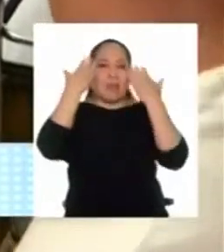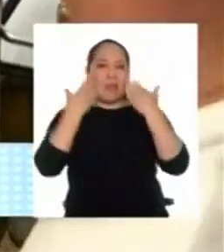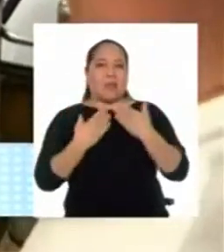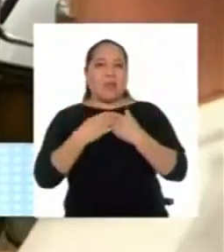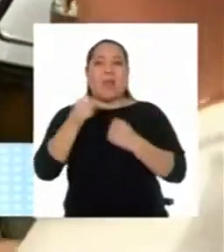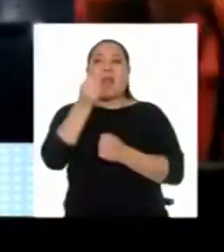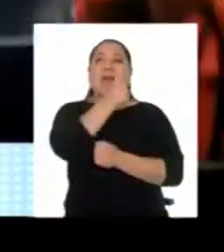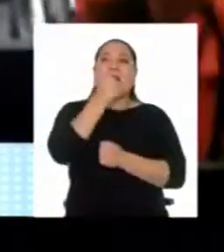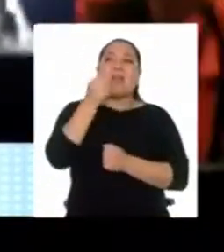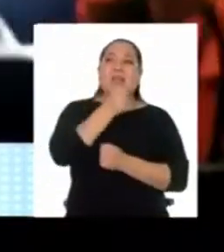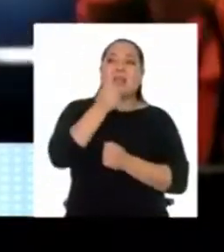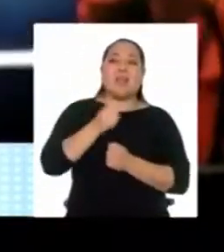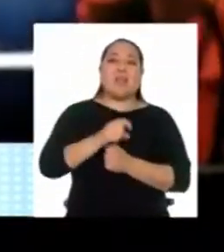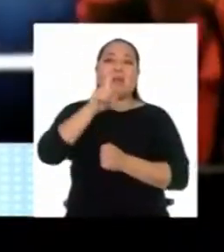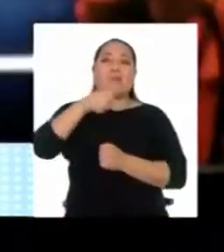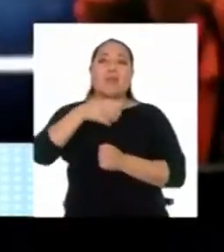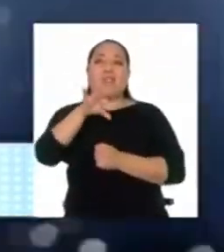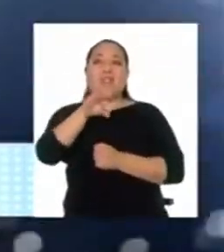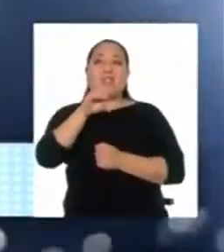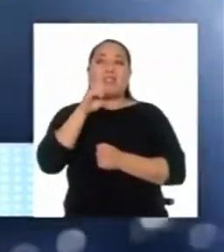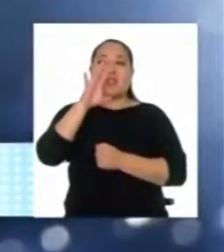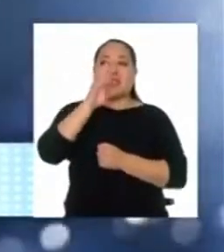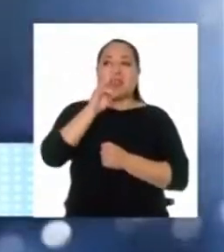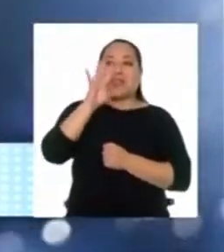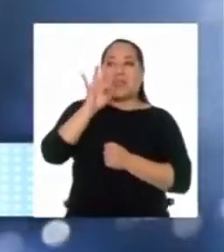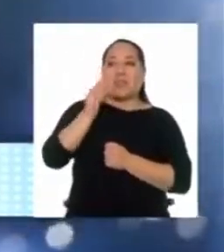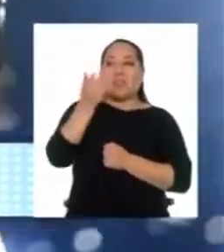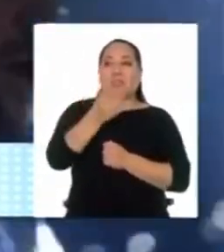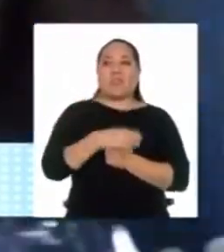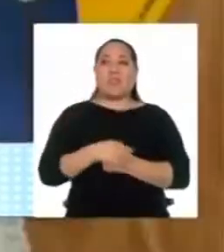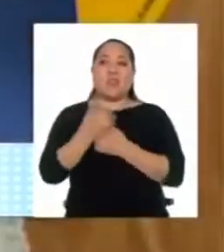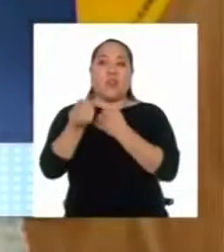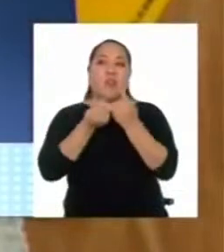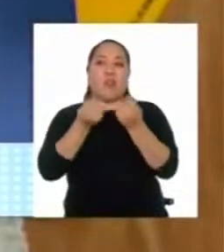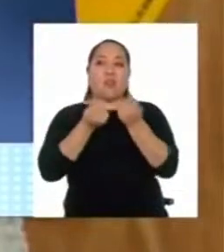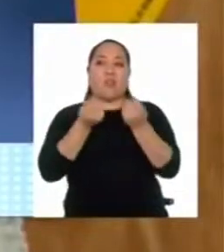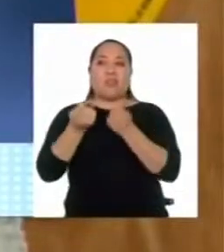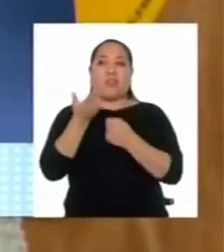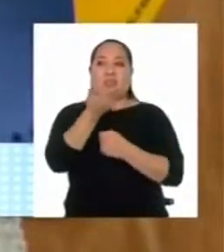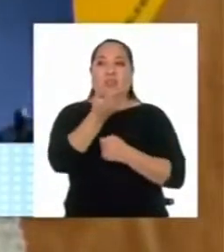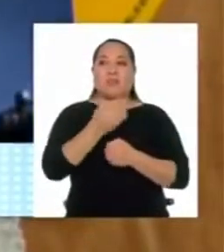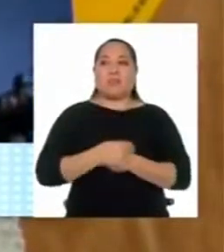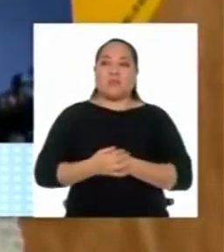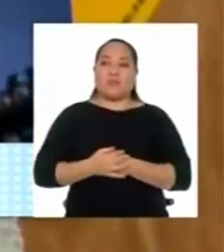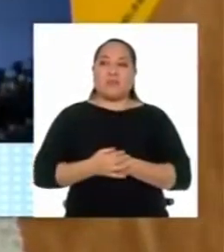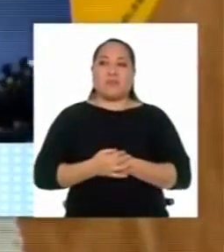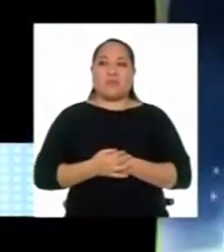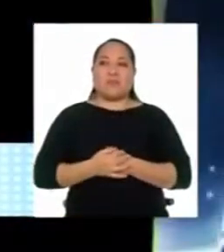físico de los cantantes en 1979 y que serán controlados por ellos.